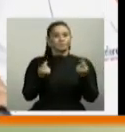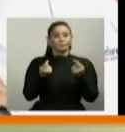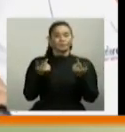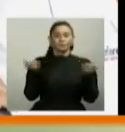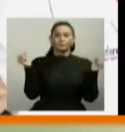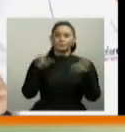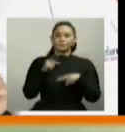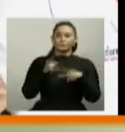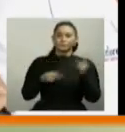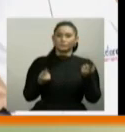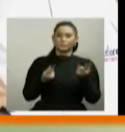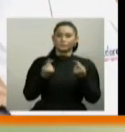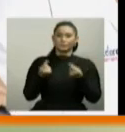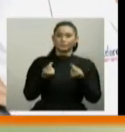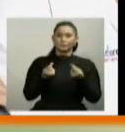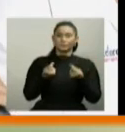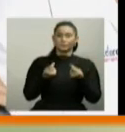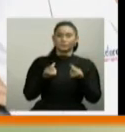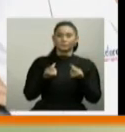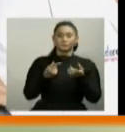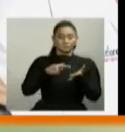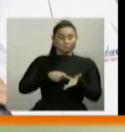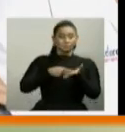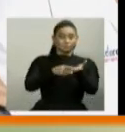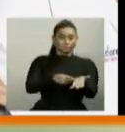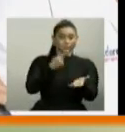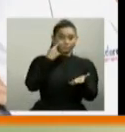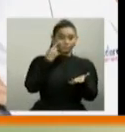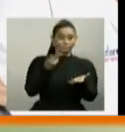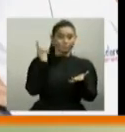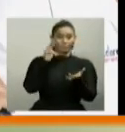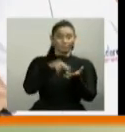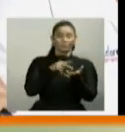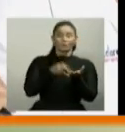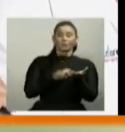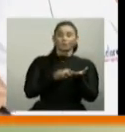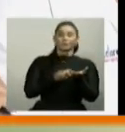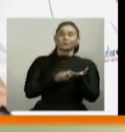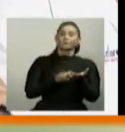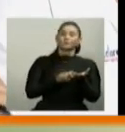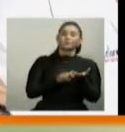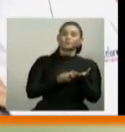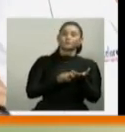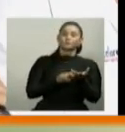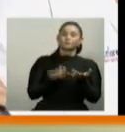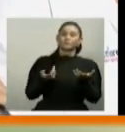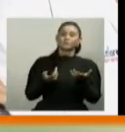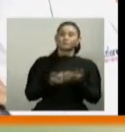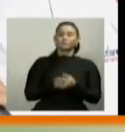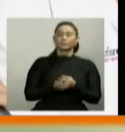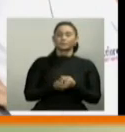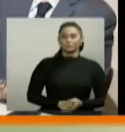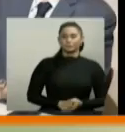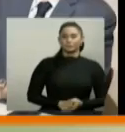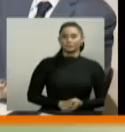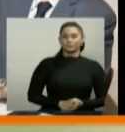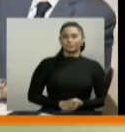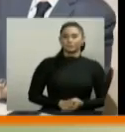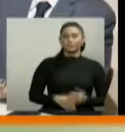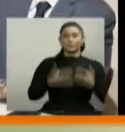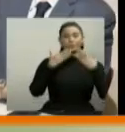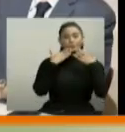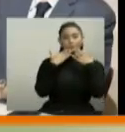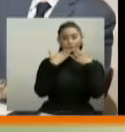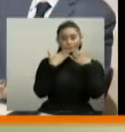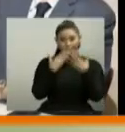no hay estudios científicos que avalen de manera certera lo que vamos a hacer, entonces es una contradicción lo que ustedes están haciendo. Y